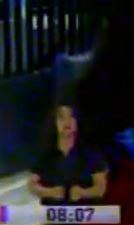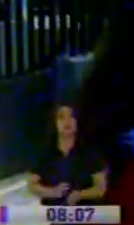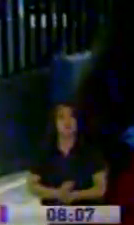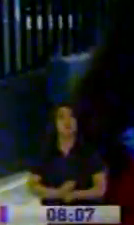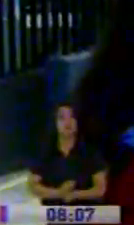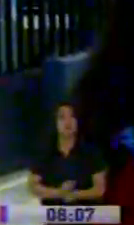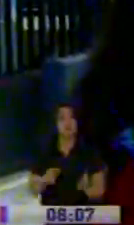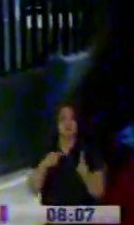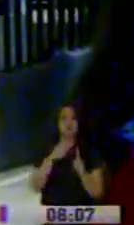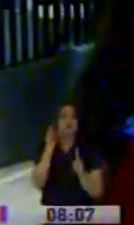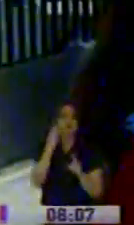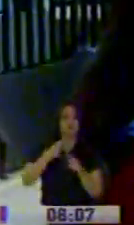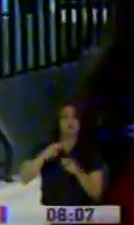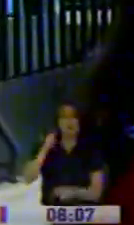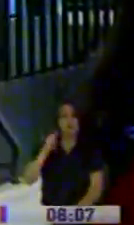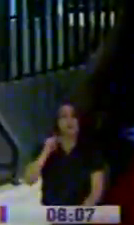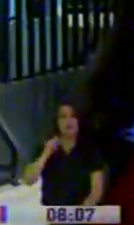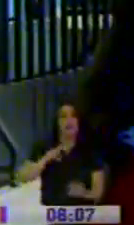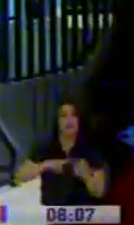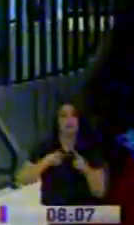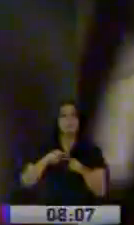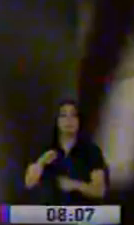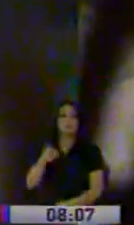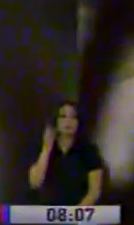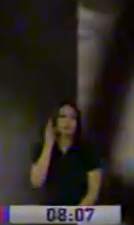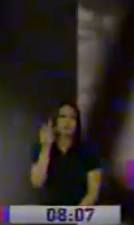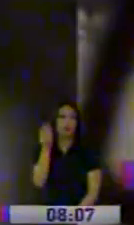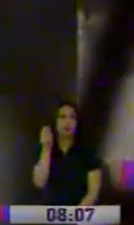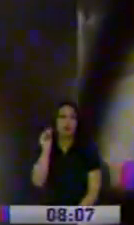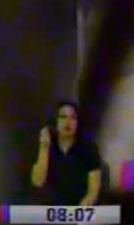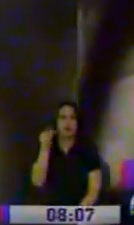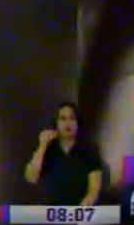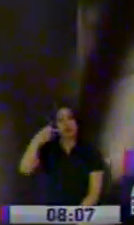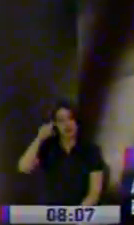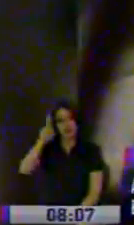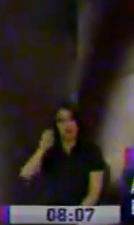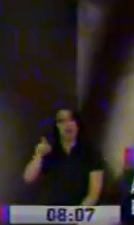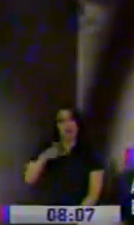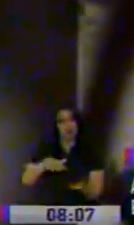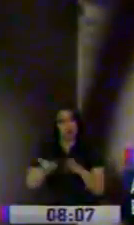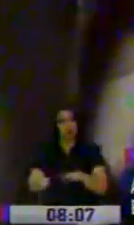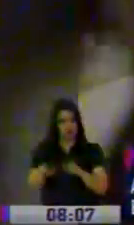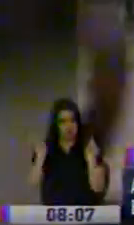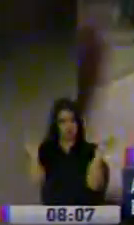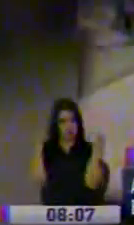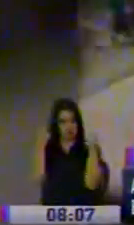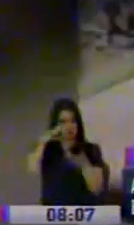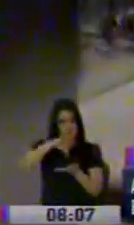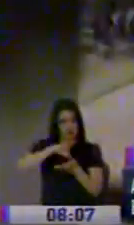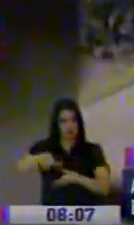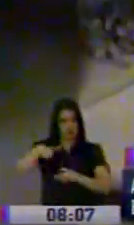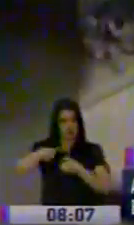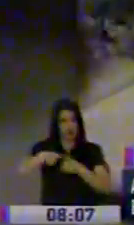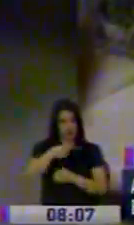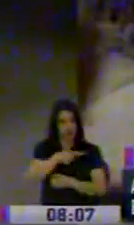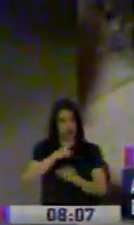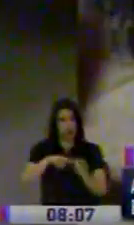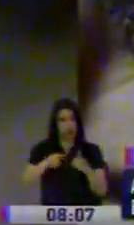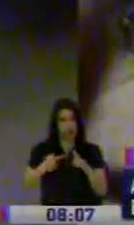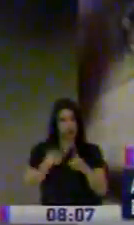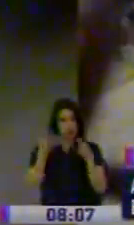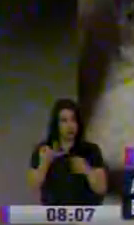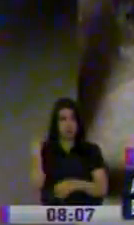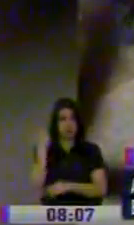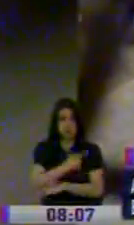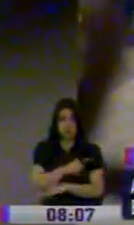Ana Belén Amaguaya, amiga cercana de Gabriela Orbe, joven que falleció en el evento denominado El Centralazo, relató que la noticia recibió el mismo día